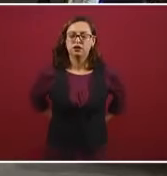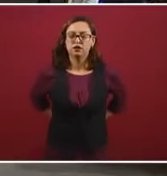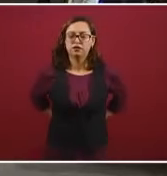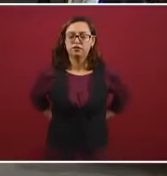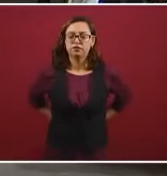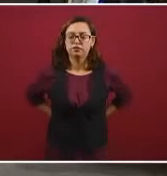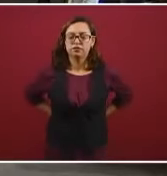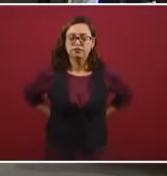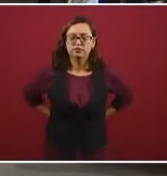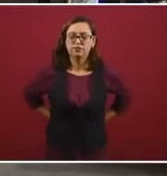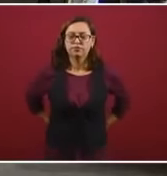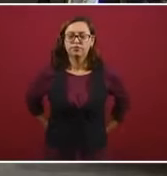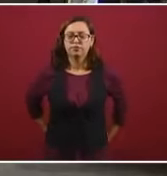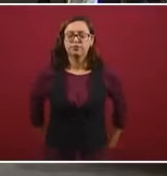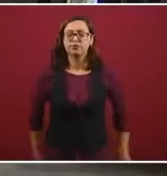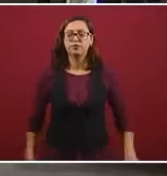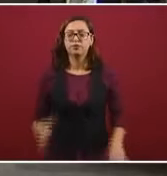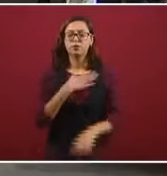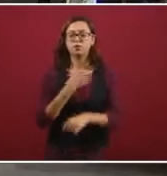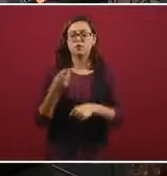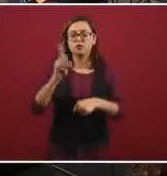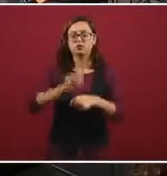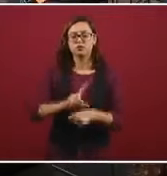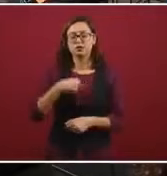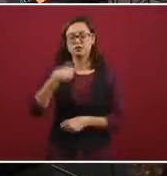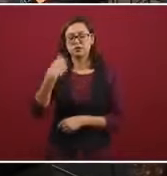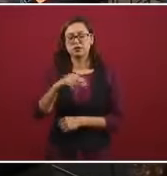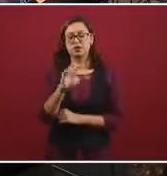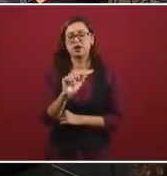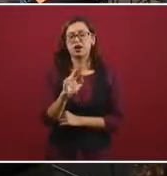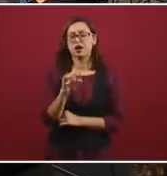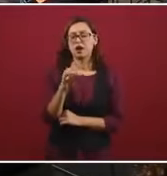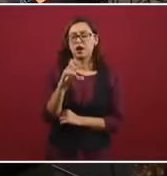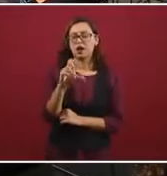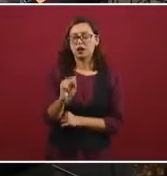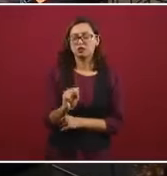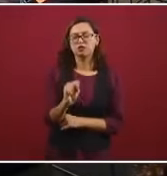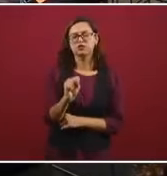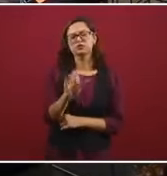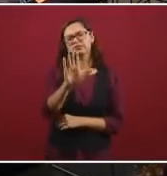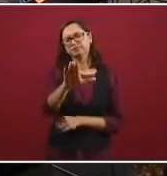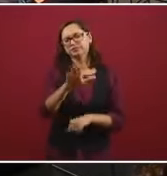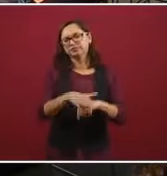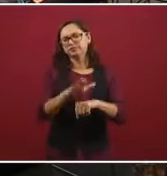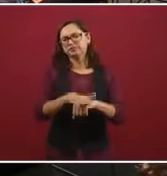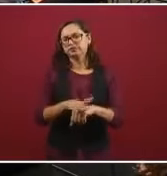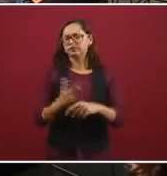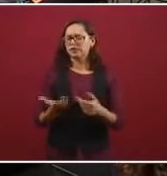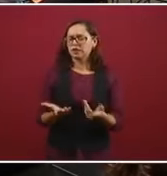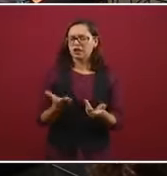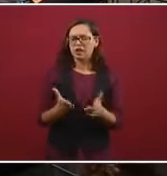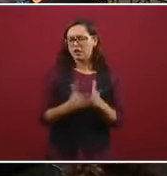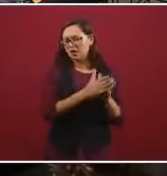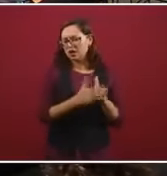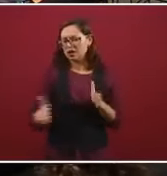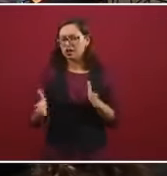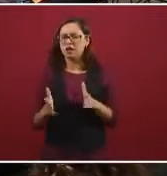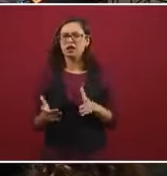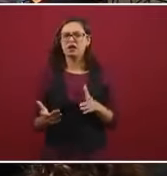Carlos Domínguez, de Nación 14. Usted dijo hace un momento que se redujo el flujo, con este proyecto se redujo el flujo migratorio